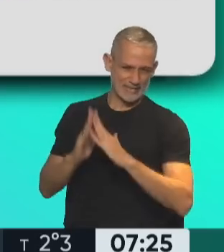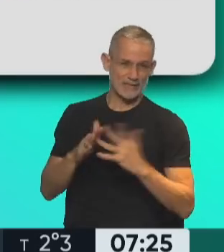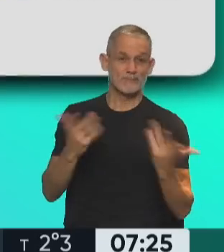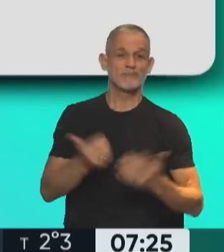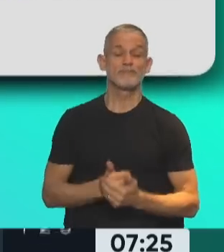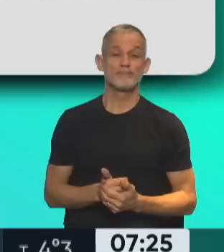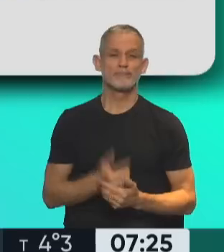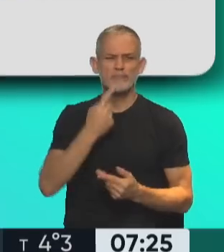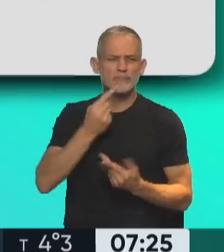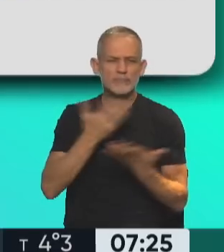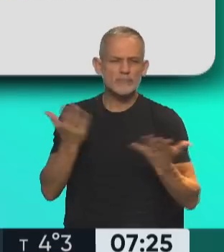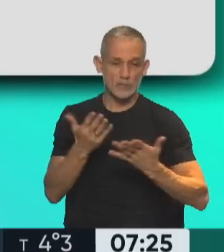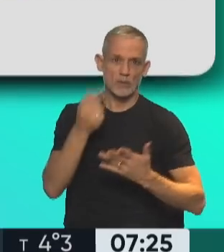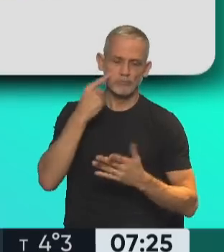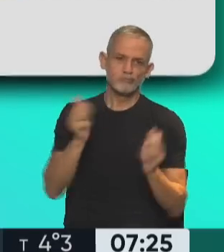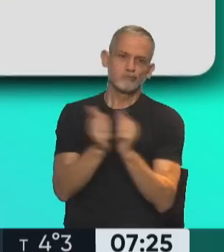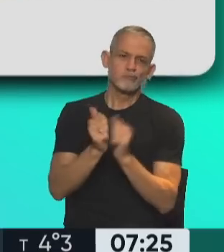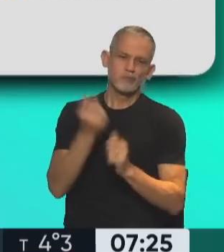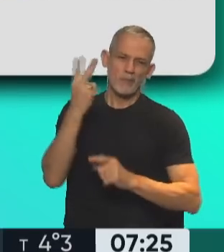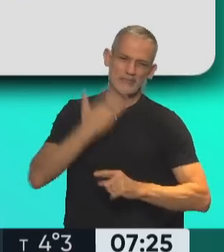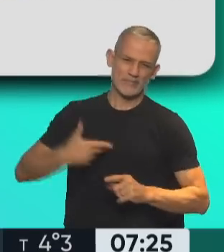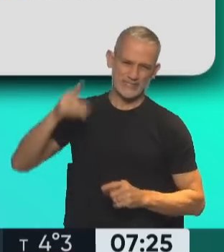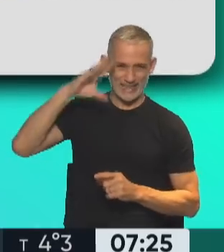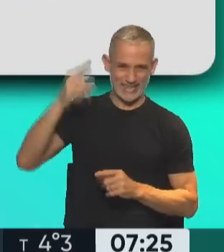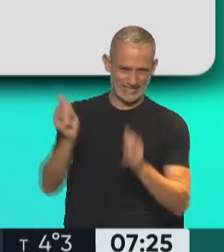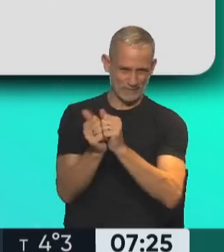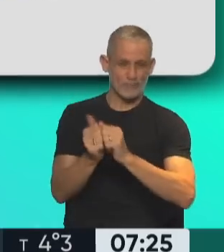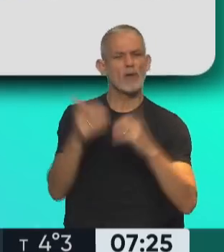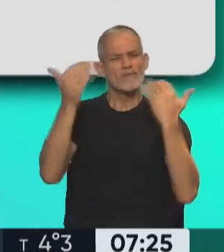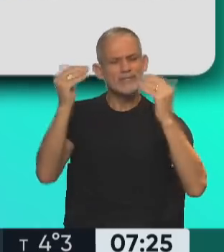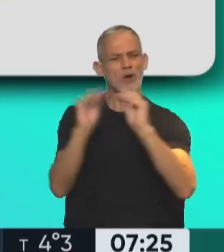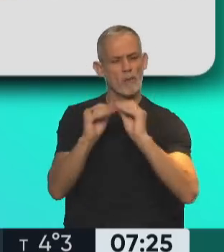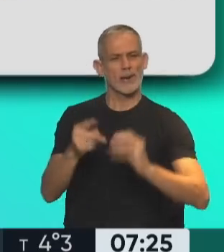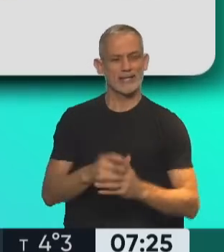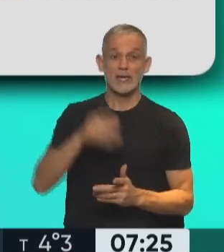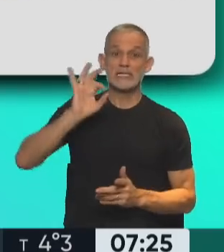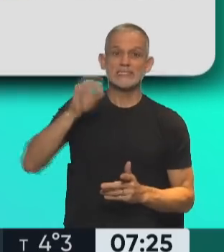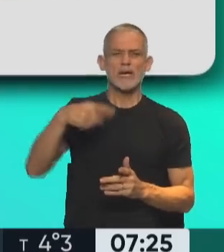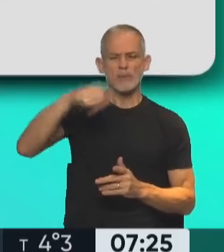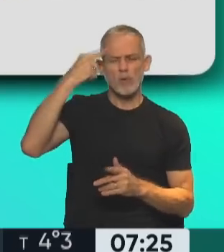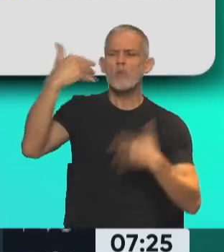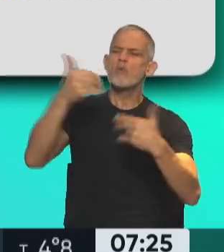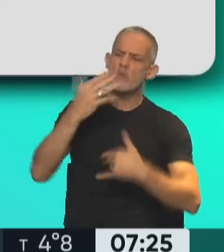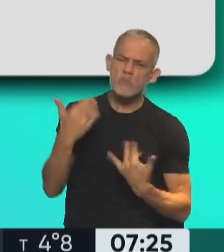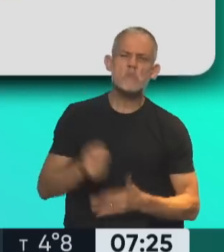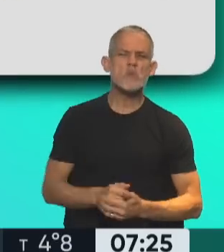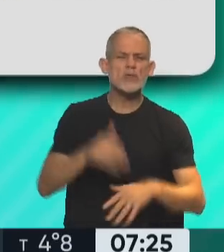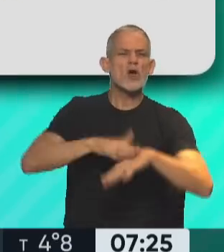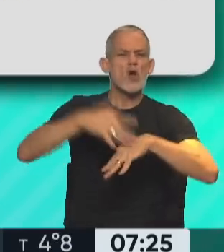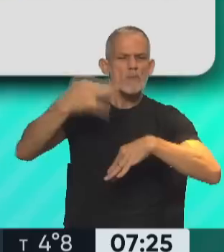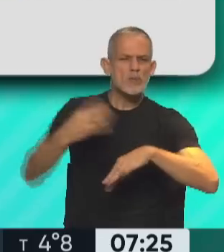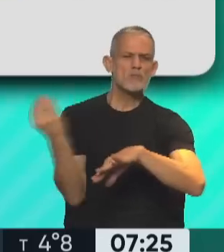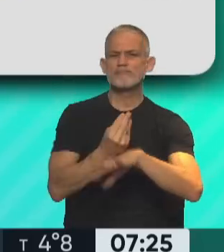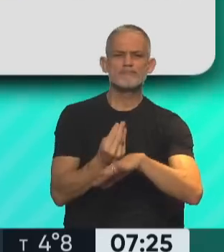Jorge Ferraresi, un hombre muy cercano a la vicepresidenta de la Nación. Felicitaciones, compañera. Sabemos de tu capacidad, compromiso para